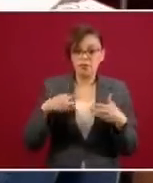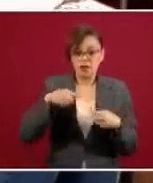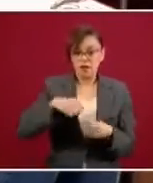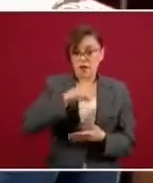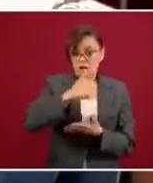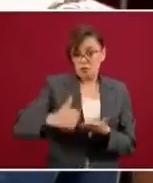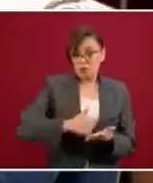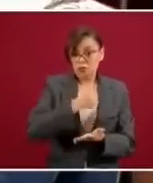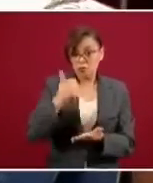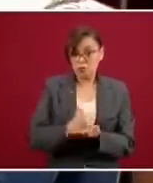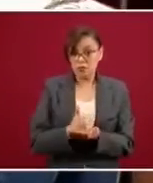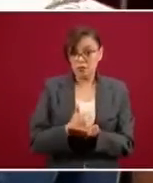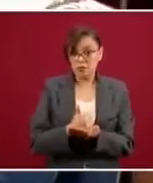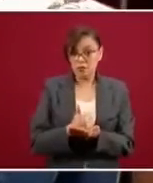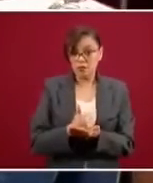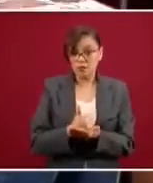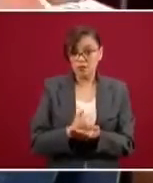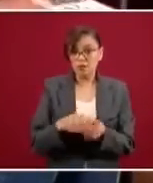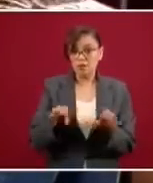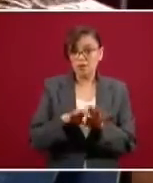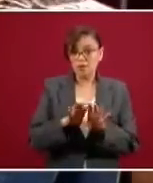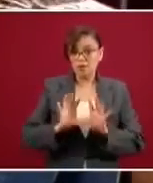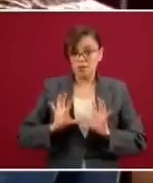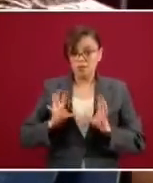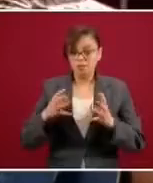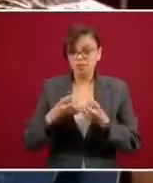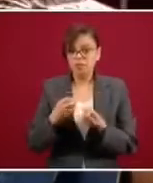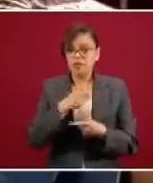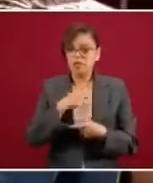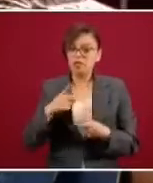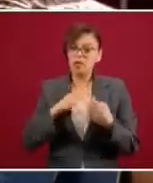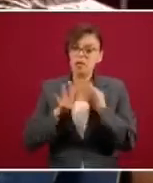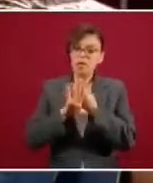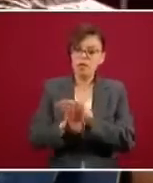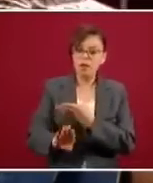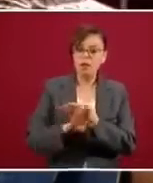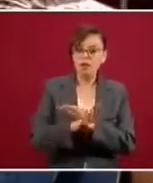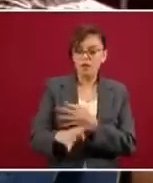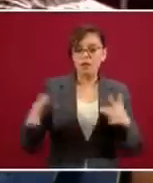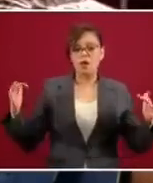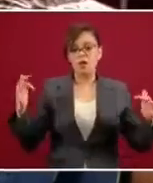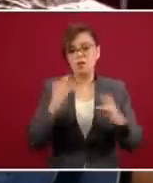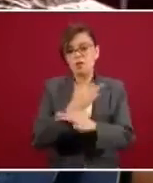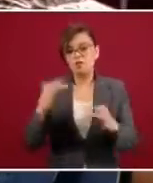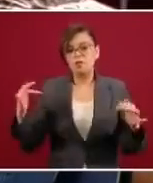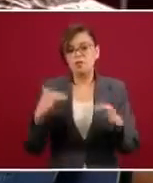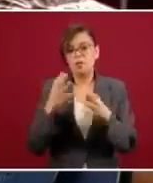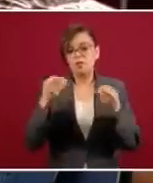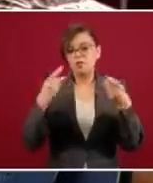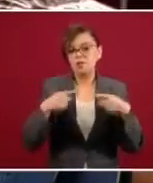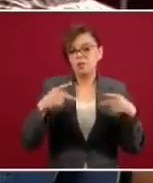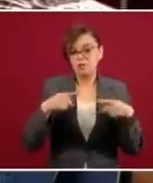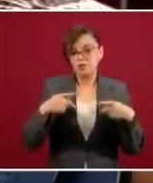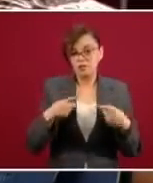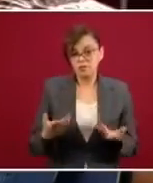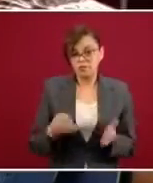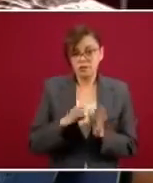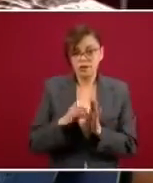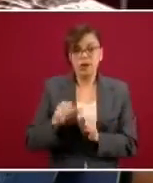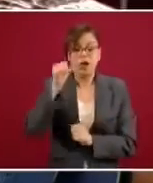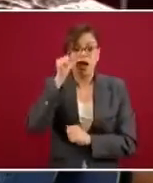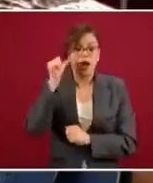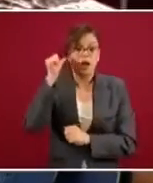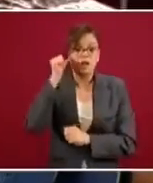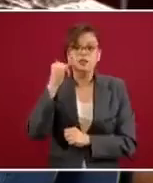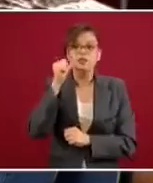completo, esto para ir evitando la aglomeración de las personas como ayer y antier en la zona de la Viga. Esa es una pregunta. Y